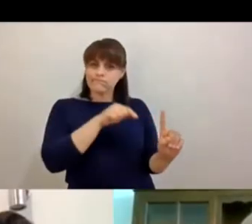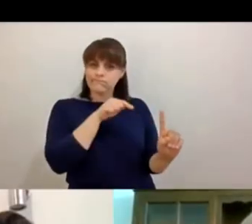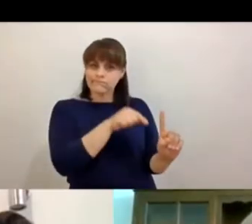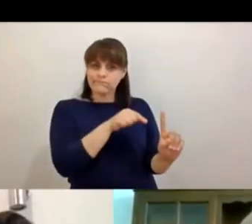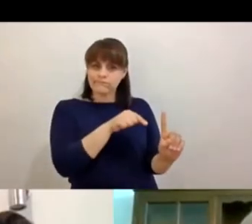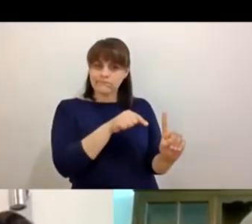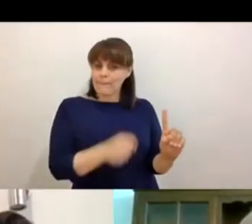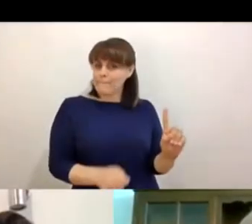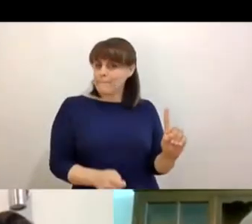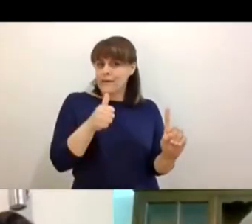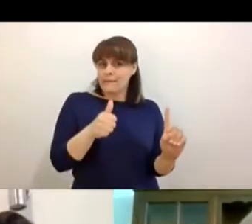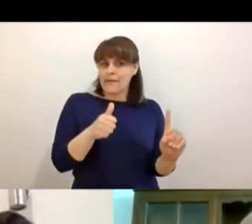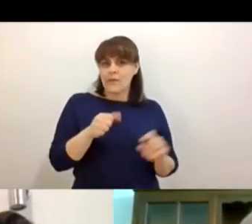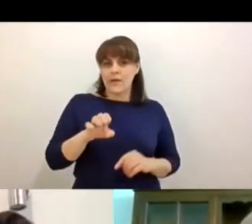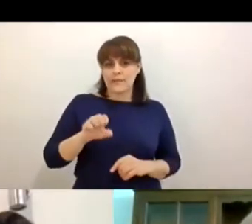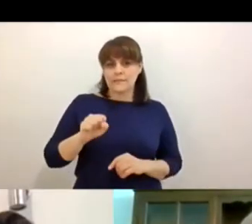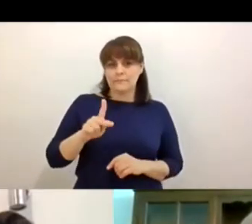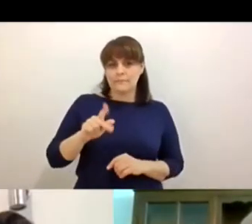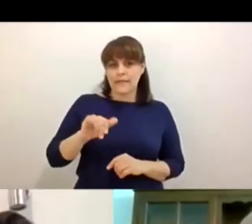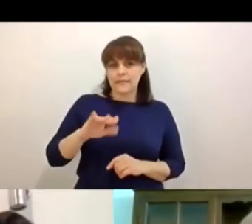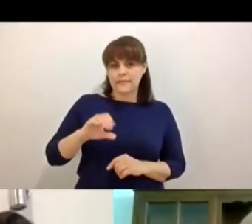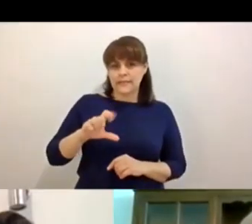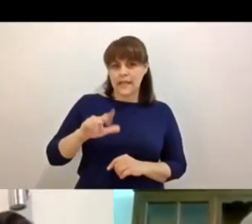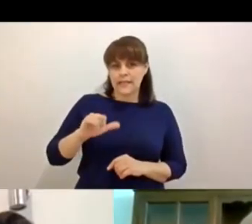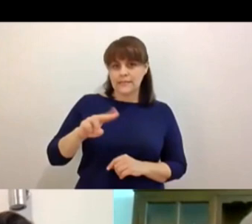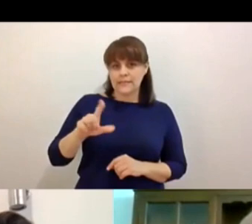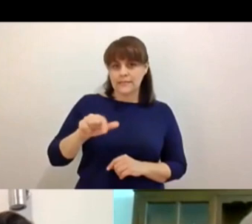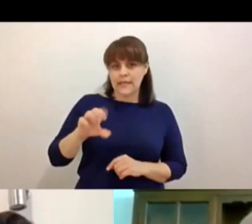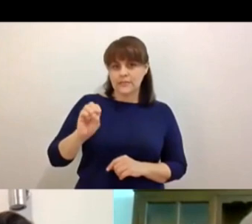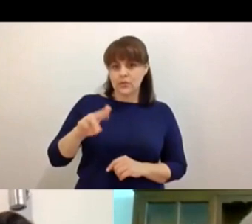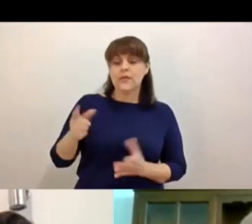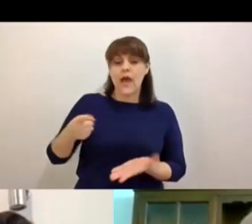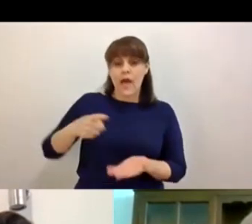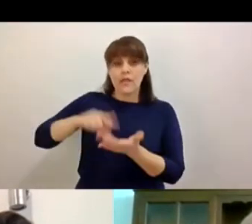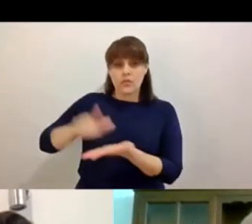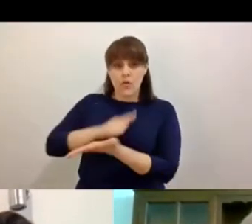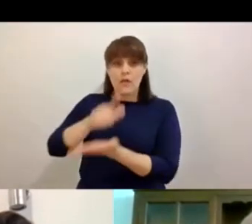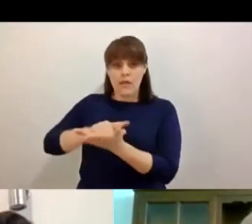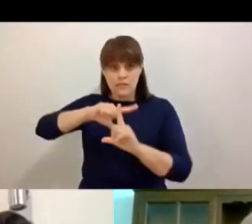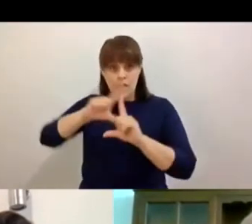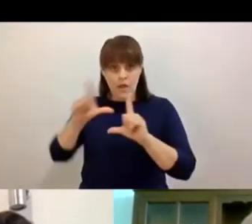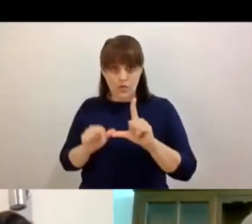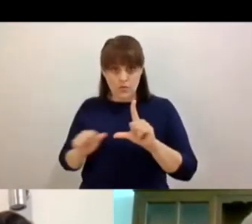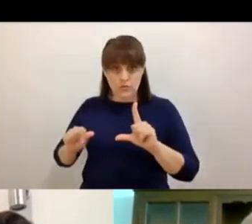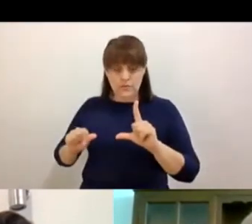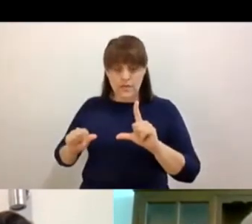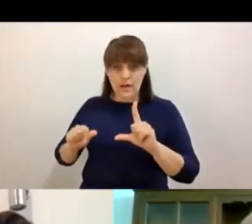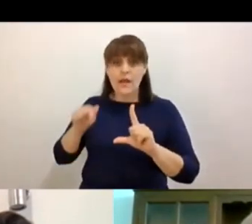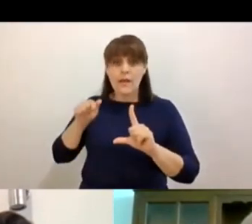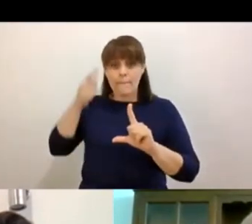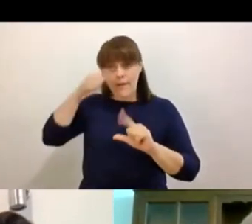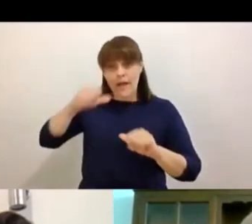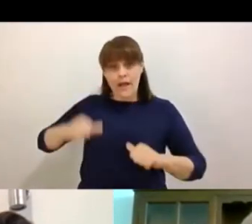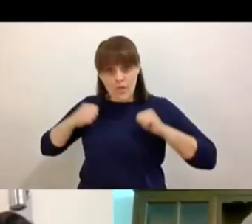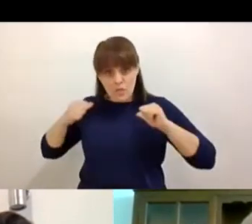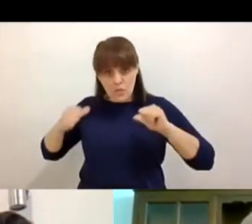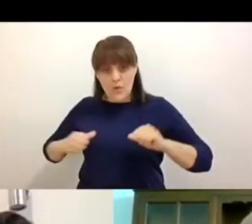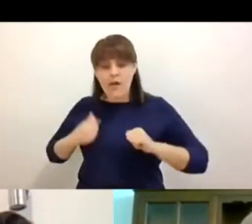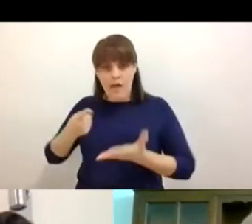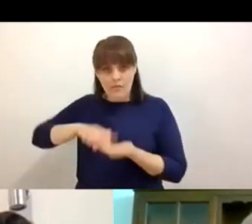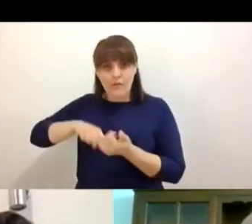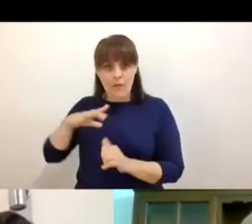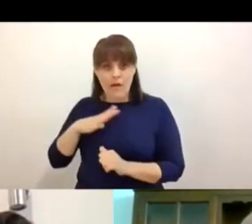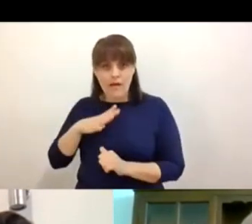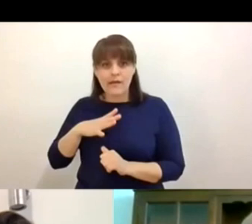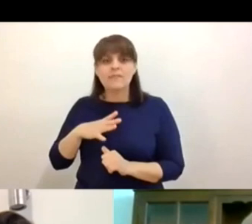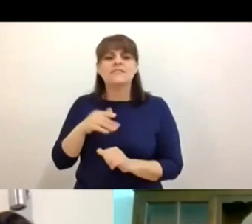los instrumentos fundamentales plasmados en la propia Ley Nacional del Sistema Integral de Justicia Penal para Adolescentes, que ha venido invitando